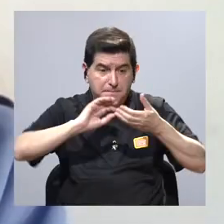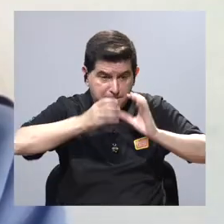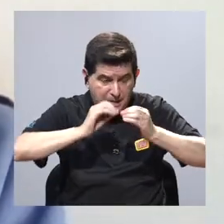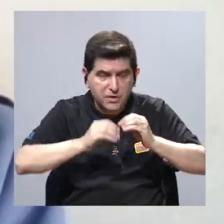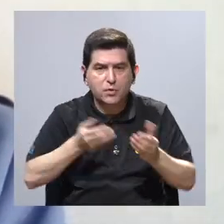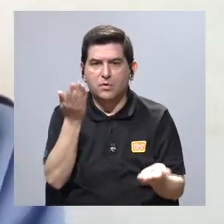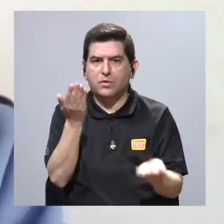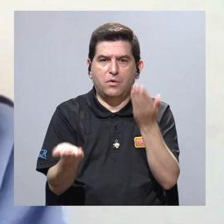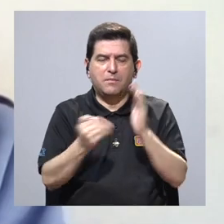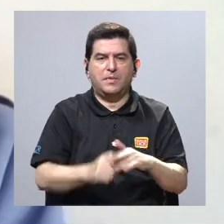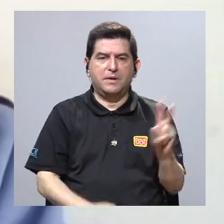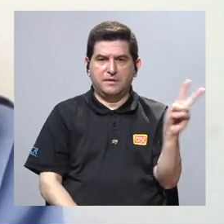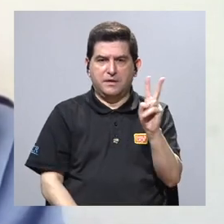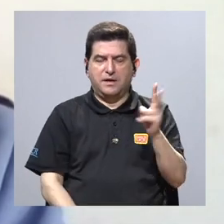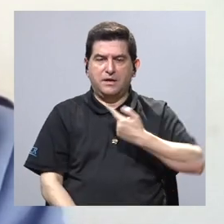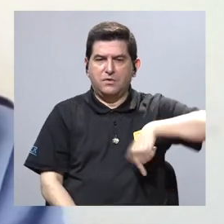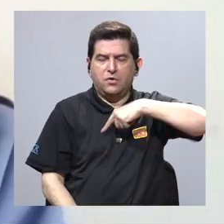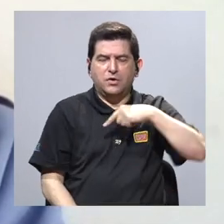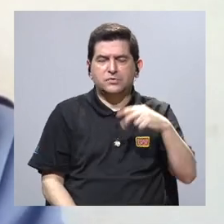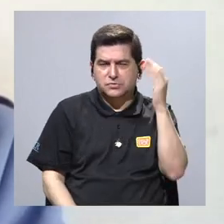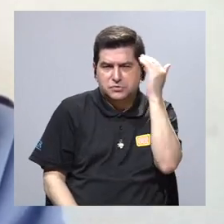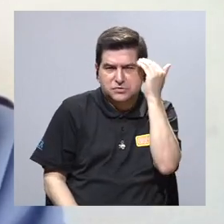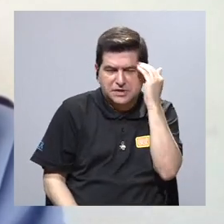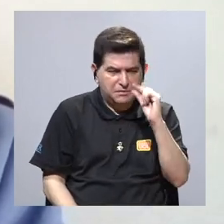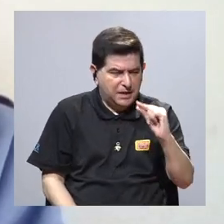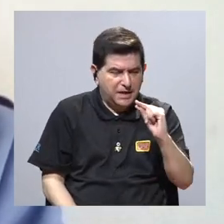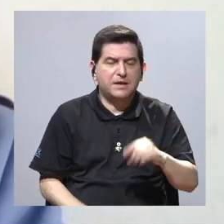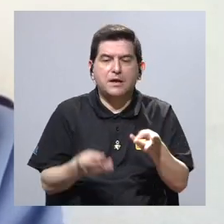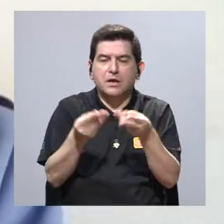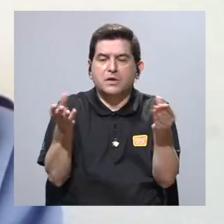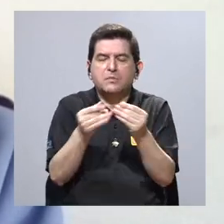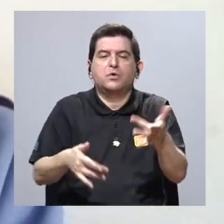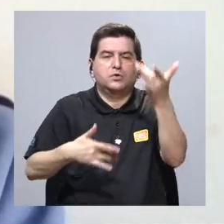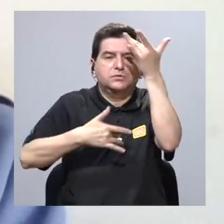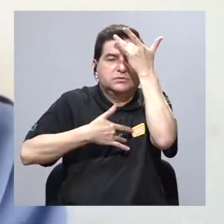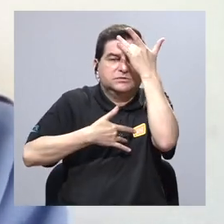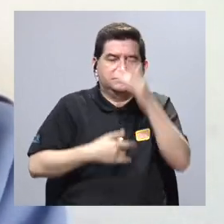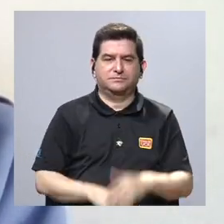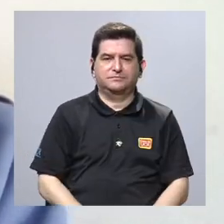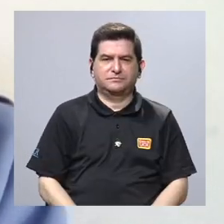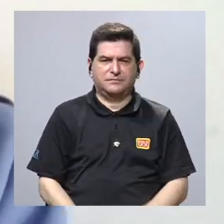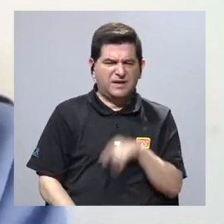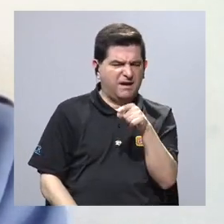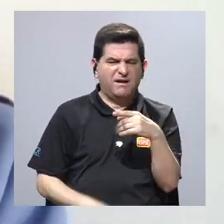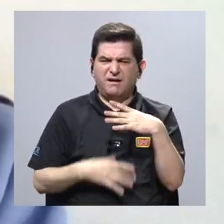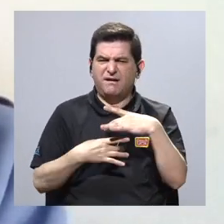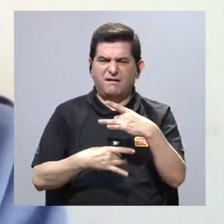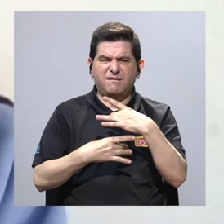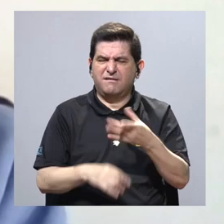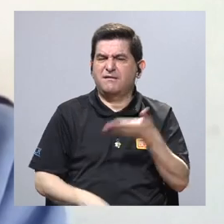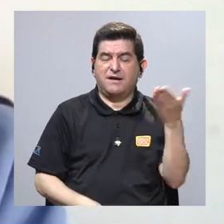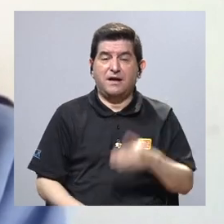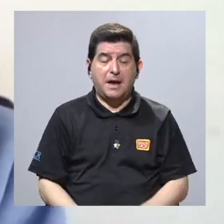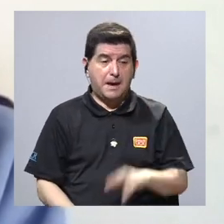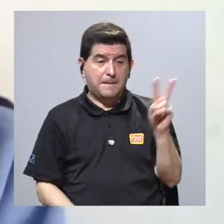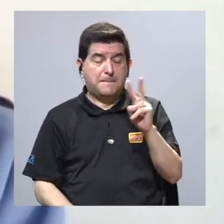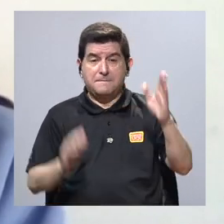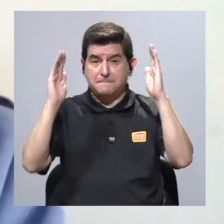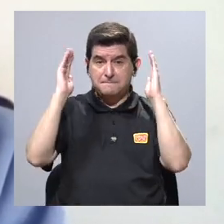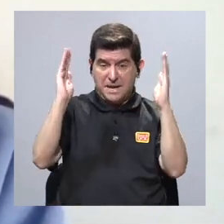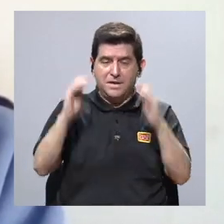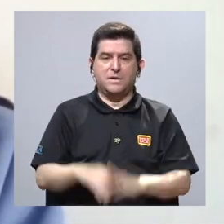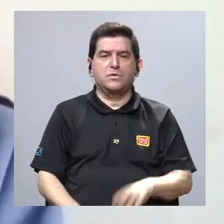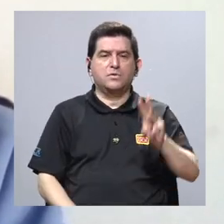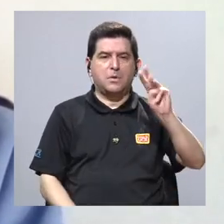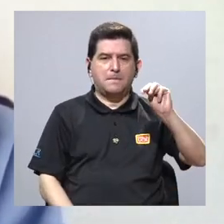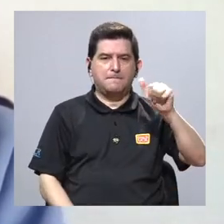son más numerosos que los virus que conocemos, que son pequeñitos y que causan enfermedad. Lo interesante es que este virus gigante,